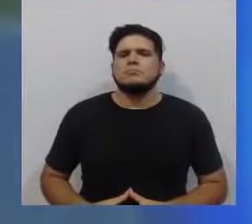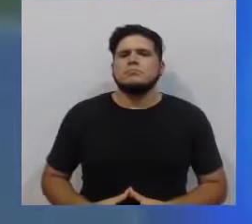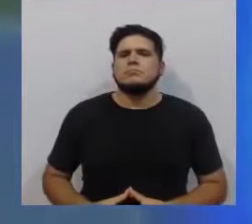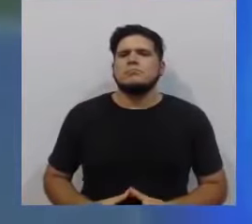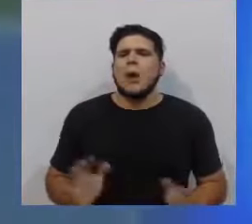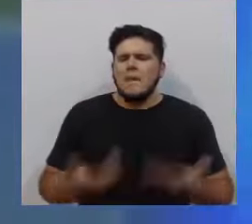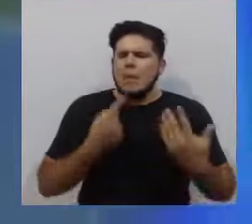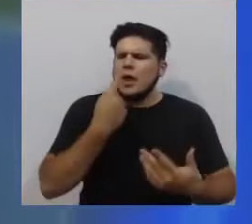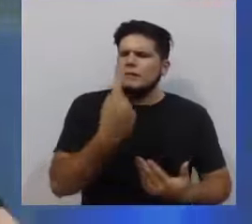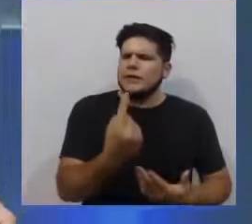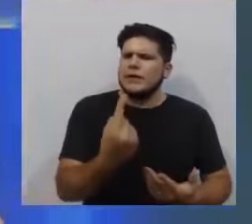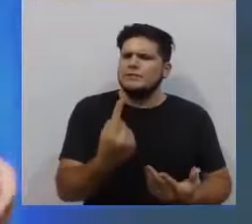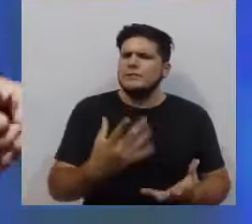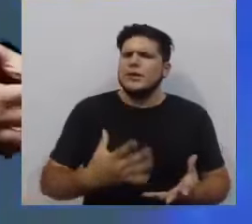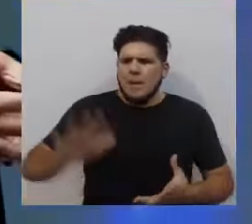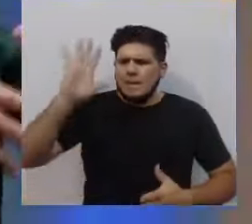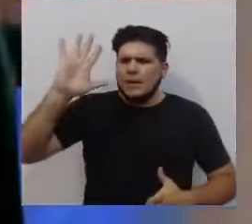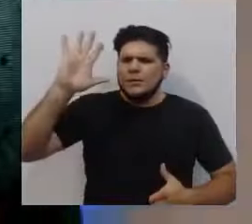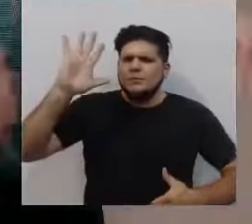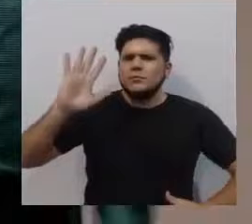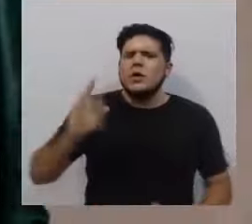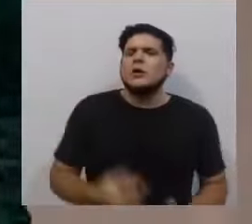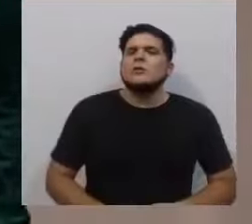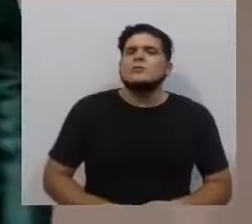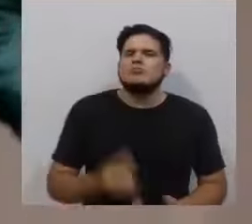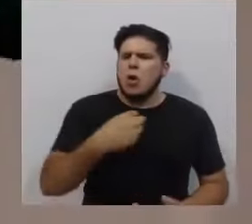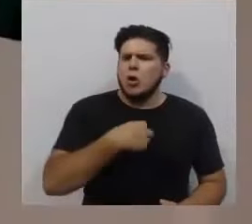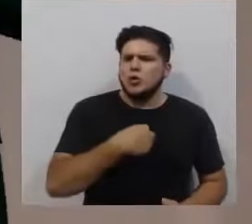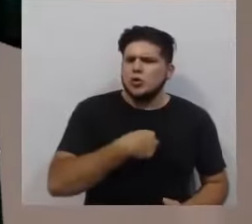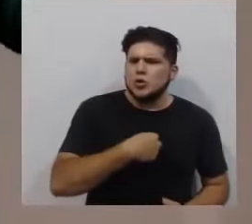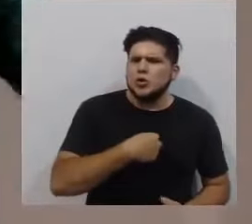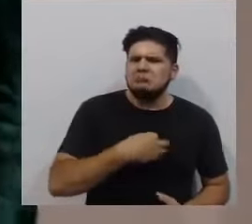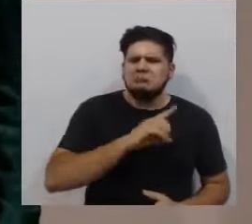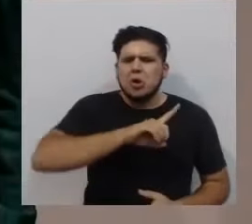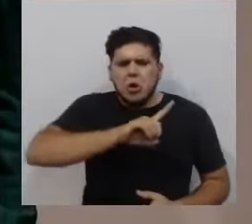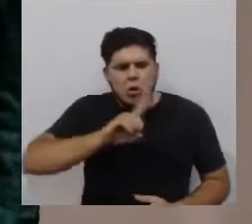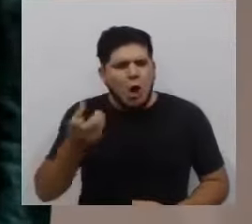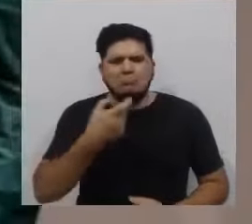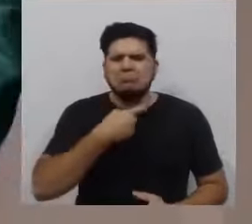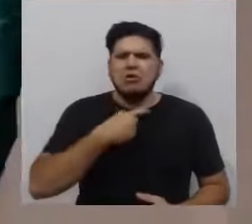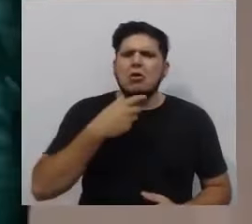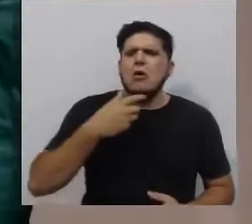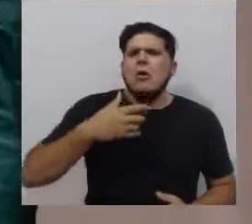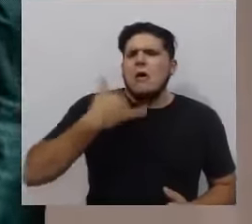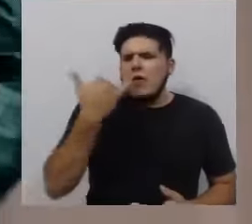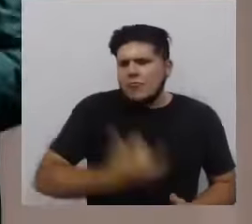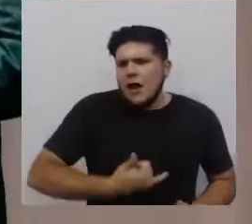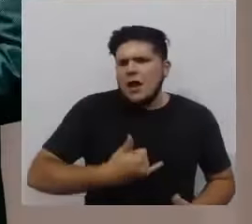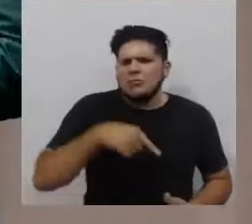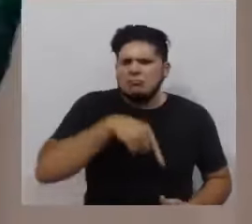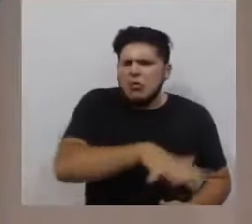en el cual dios no quiere que yo esté y por más que sea difícil yo le creo a él